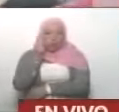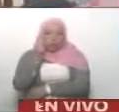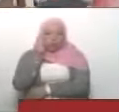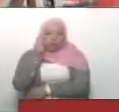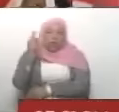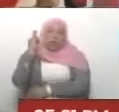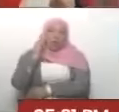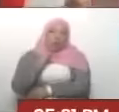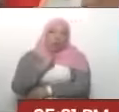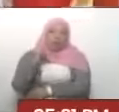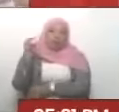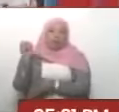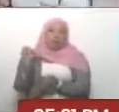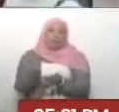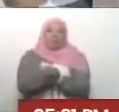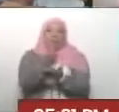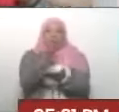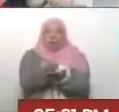de Monaga,